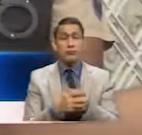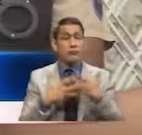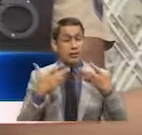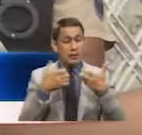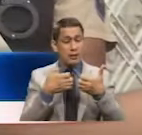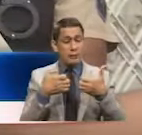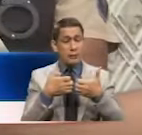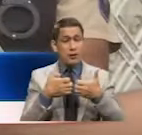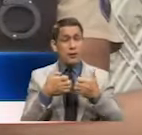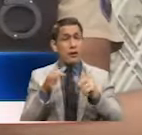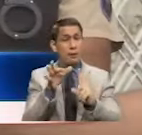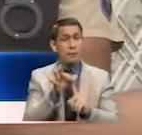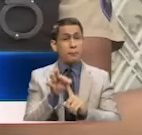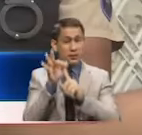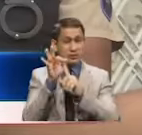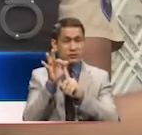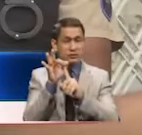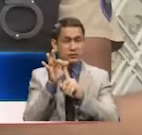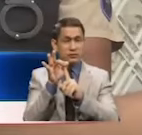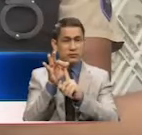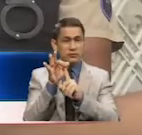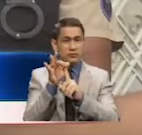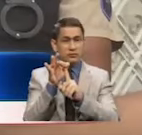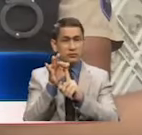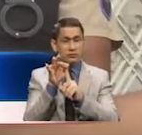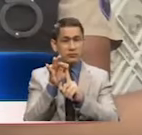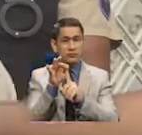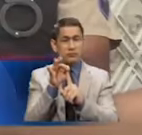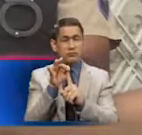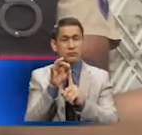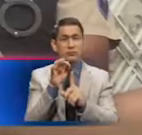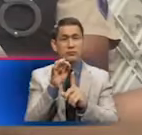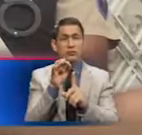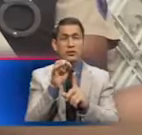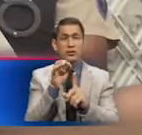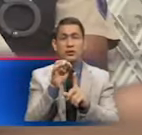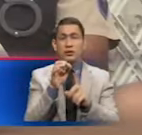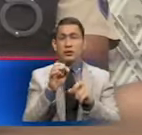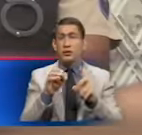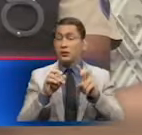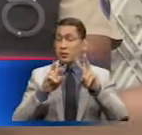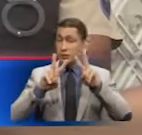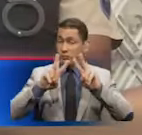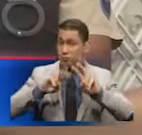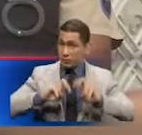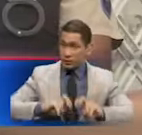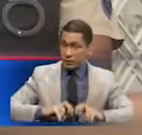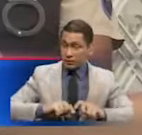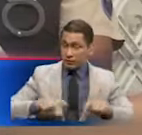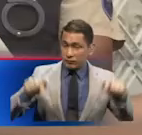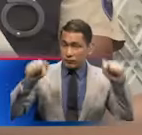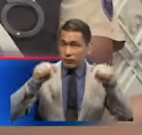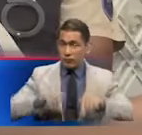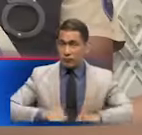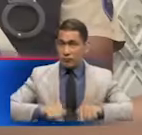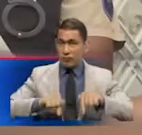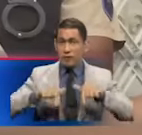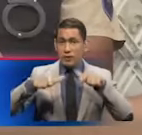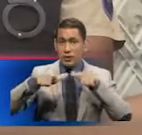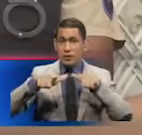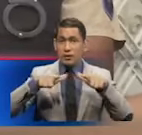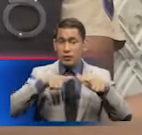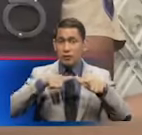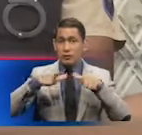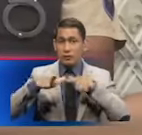especializadas los datos complementarios para ubicar alguna referencia que nos permita verificar si es